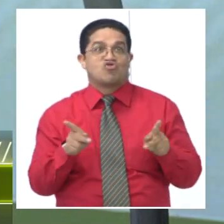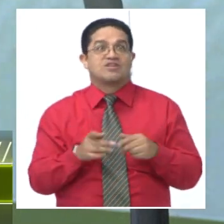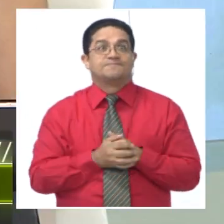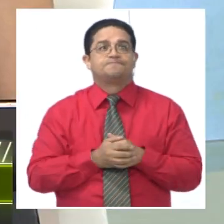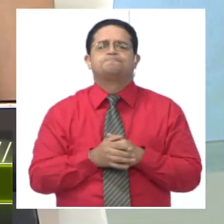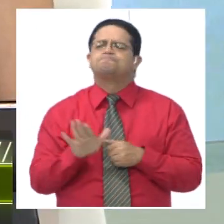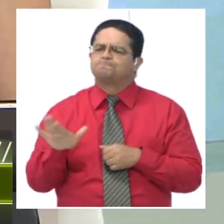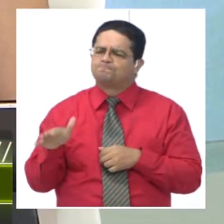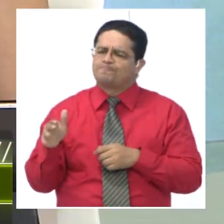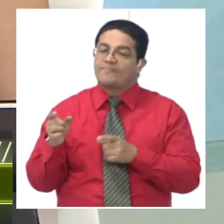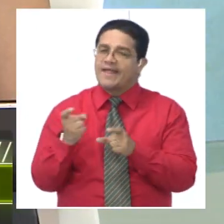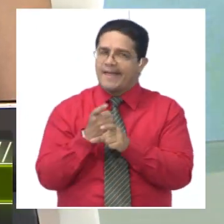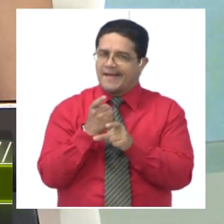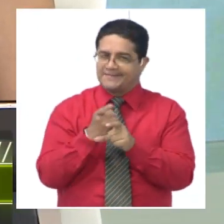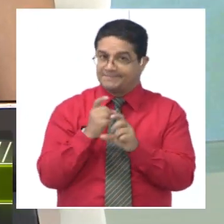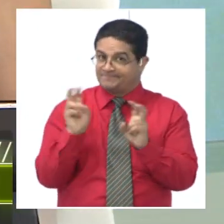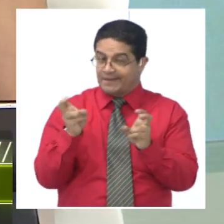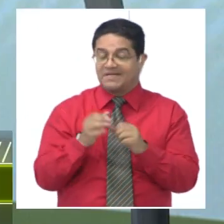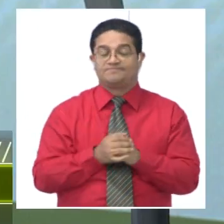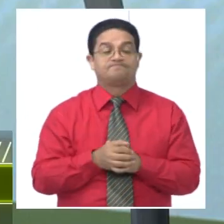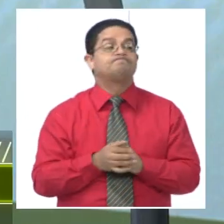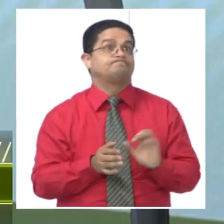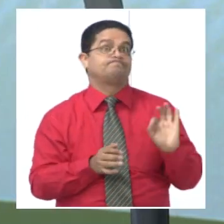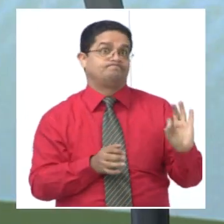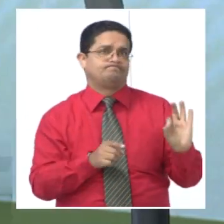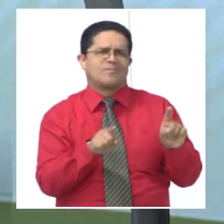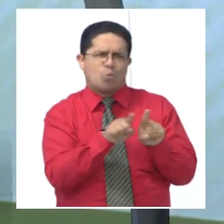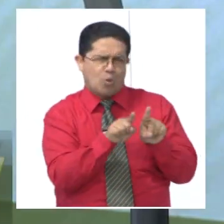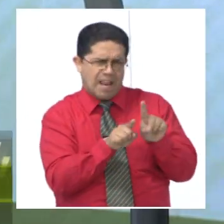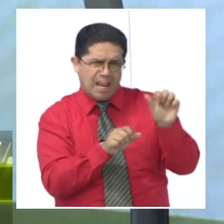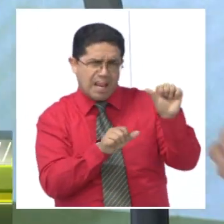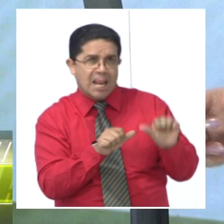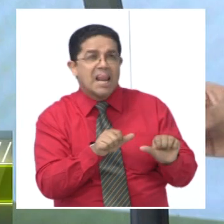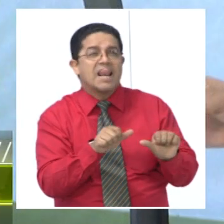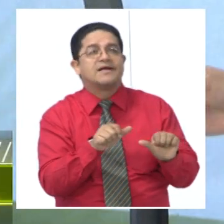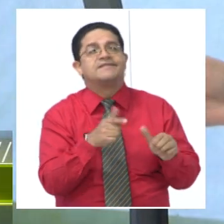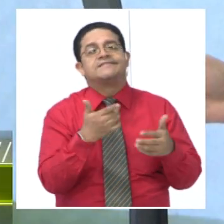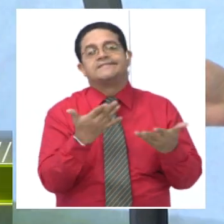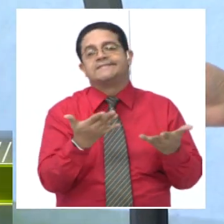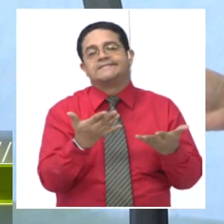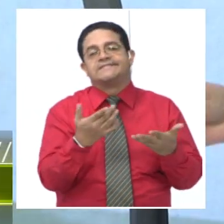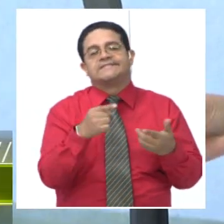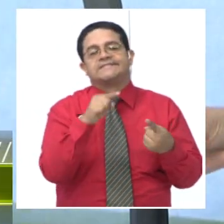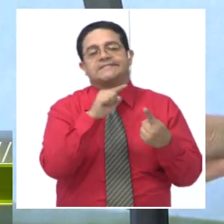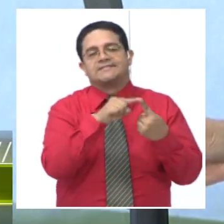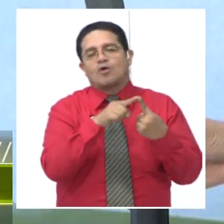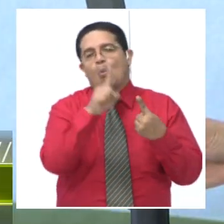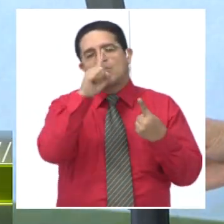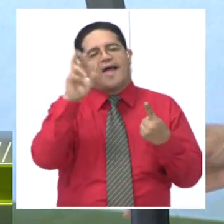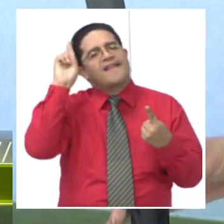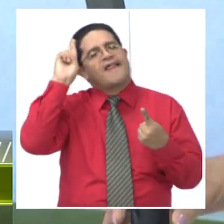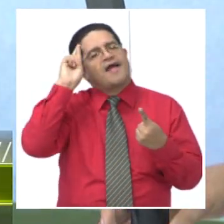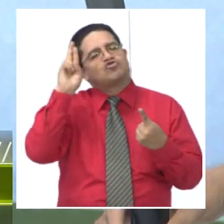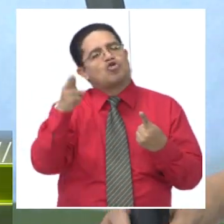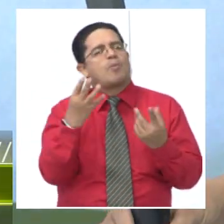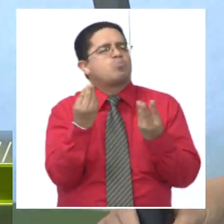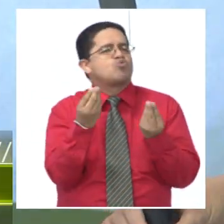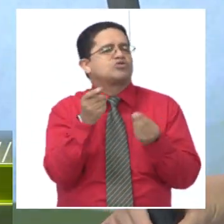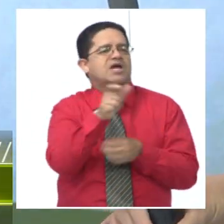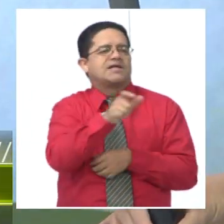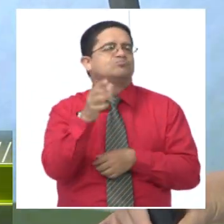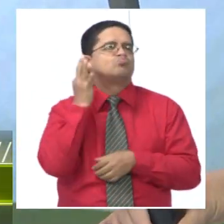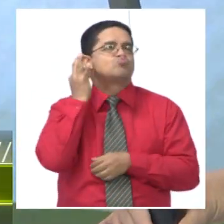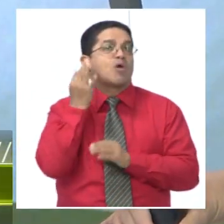cáncer de cuello uterino entonces. Así es, como bien lo habías comentado, es una de nuestras principales causas de cáncer en la mujer y tiene un